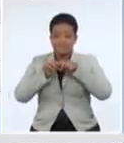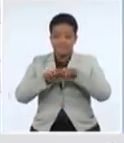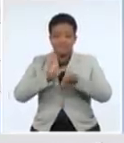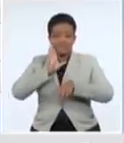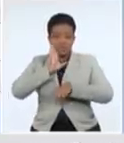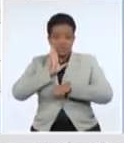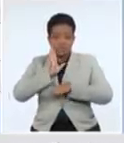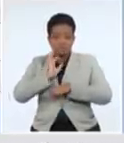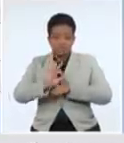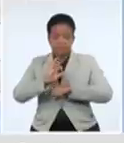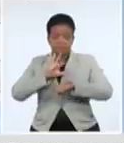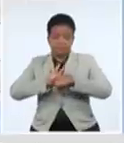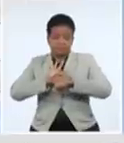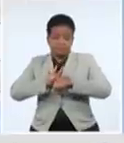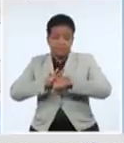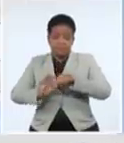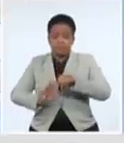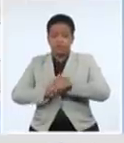adquirido ya, que es el